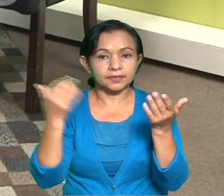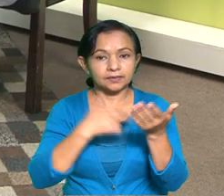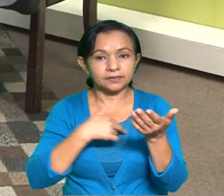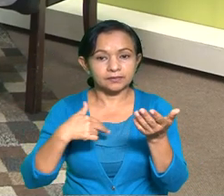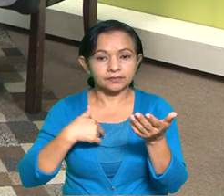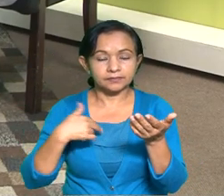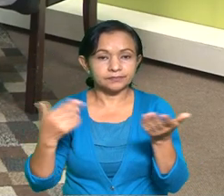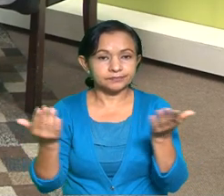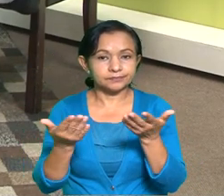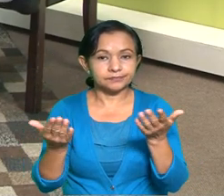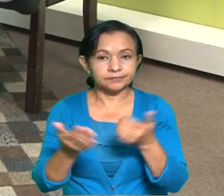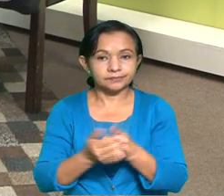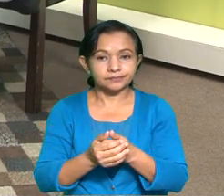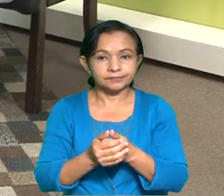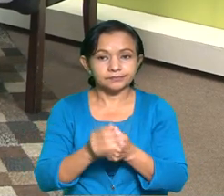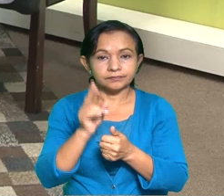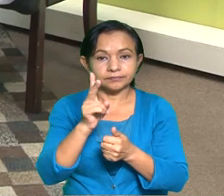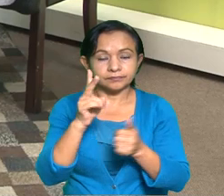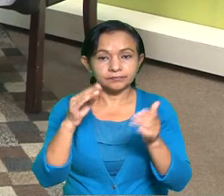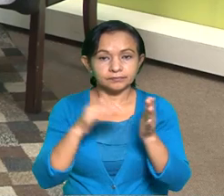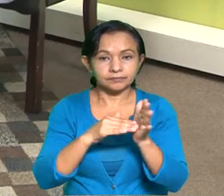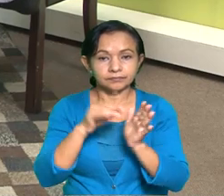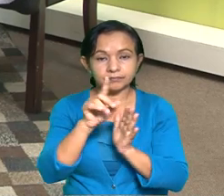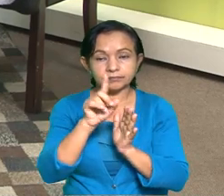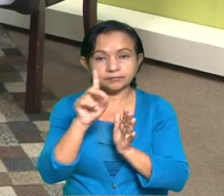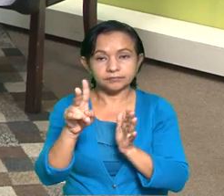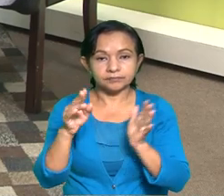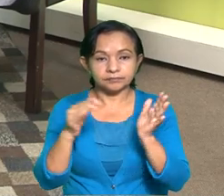Casi... En 2012, mencionaste. Casi 10 años,